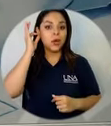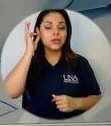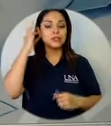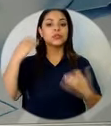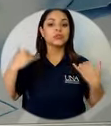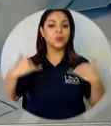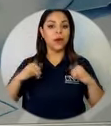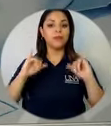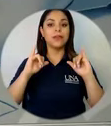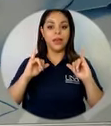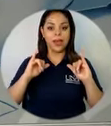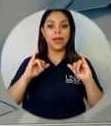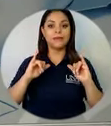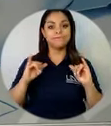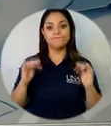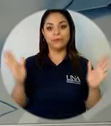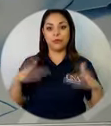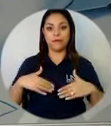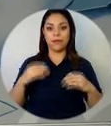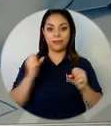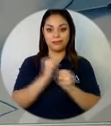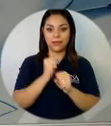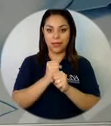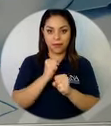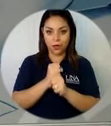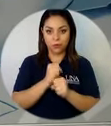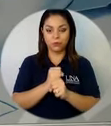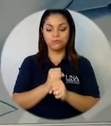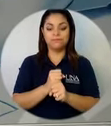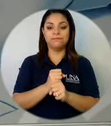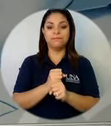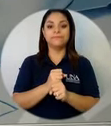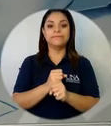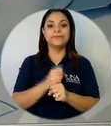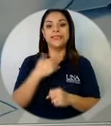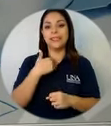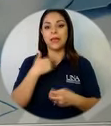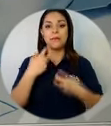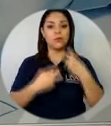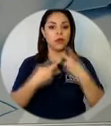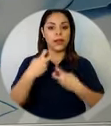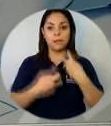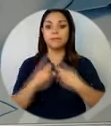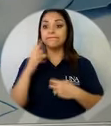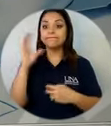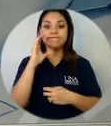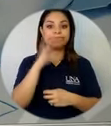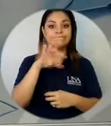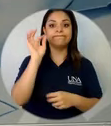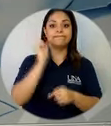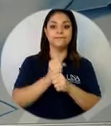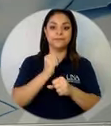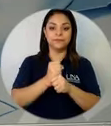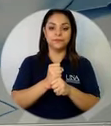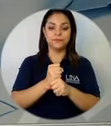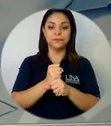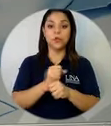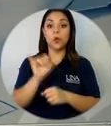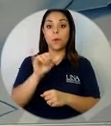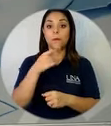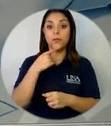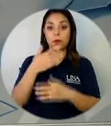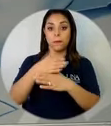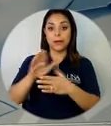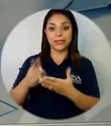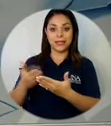en el que muchas mujeres todavía tenían altas tasas de desempleo, problemas para participar en el mercado laboral. Ahora, como